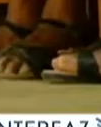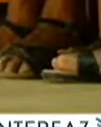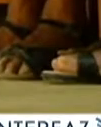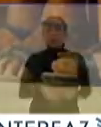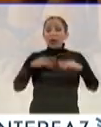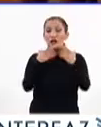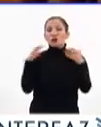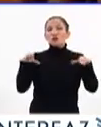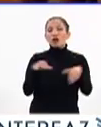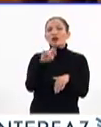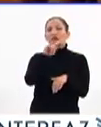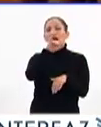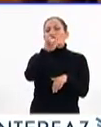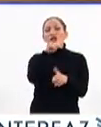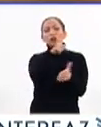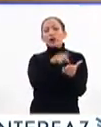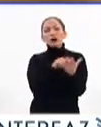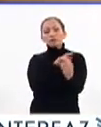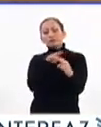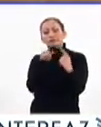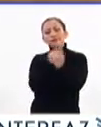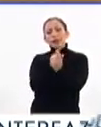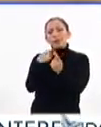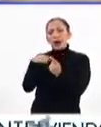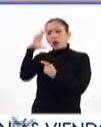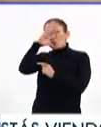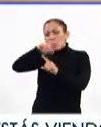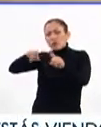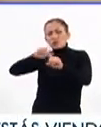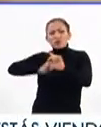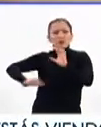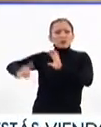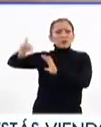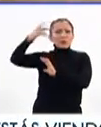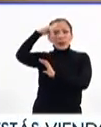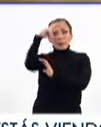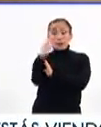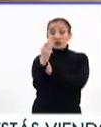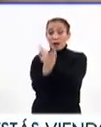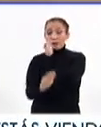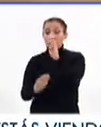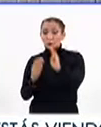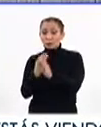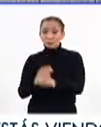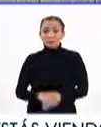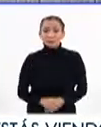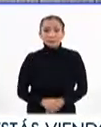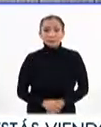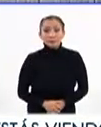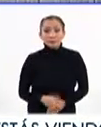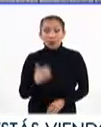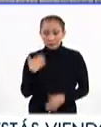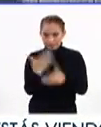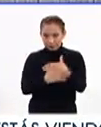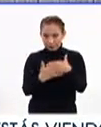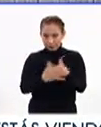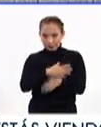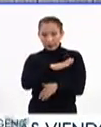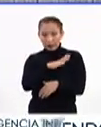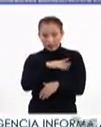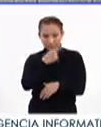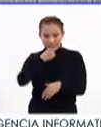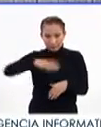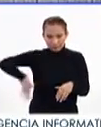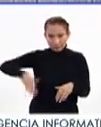La Cumbre Tajín es un espacio de encuentro para las culturas originarias de México y el mundo. Vamos a tener también, como